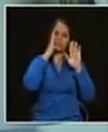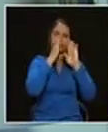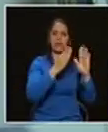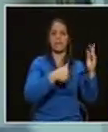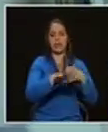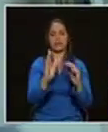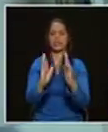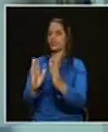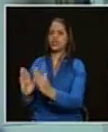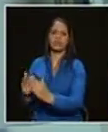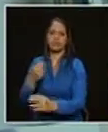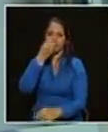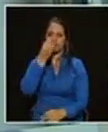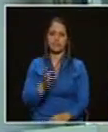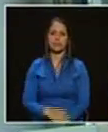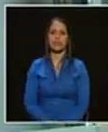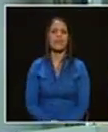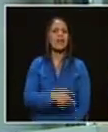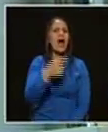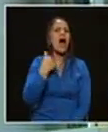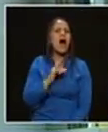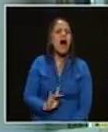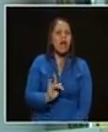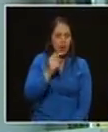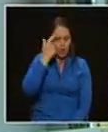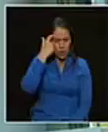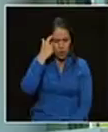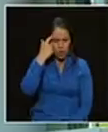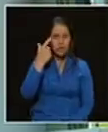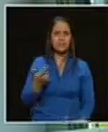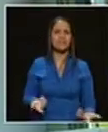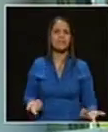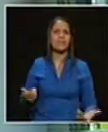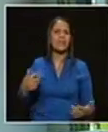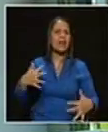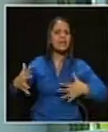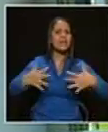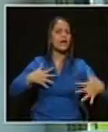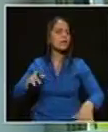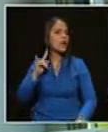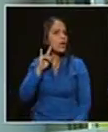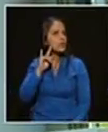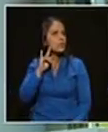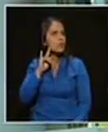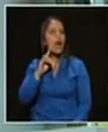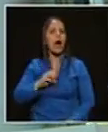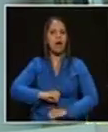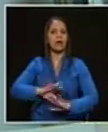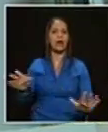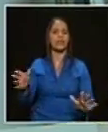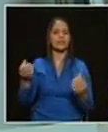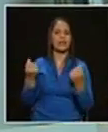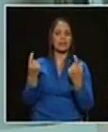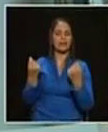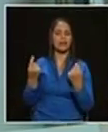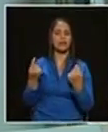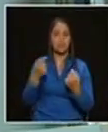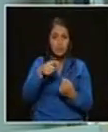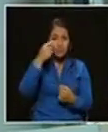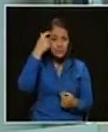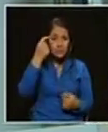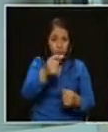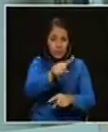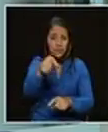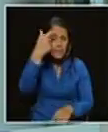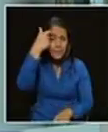tú escuchas una obra, ya se supone que tienes un contexto muy claro, pero no nos preocupamos que para